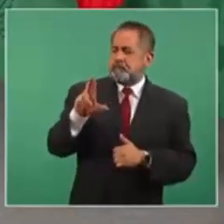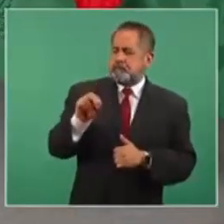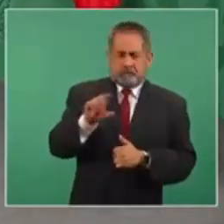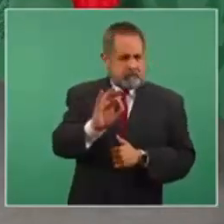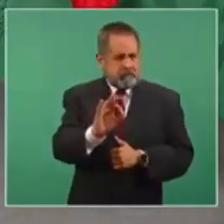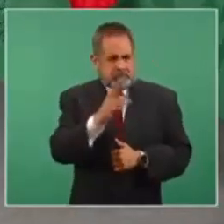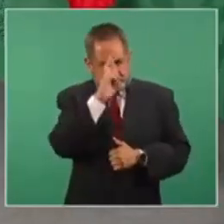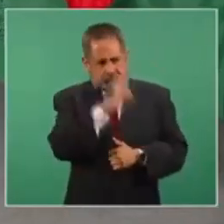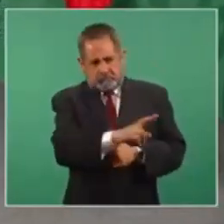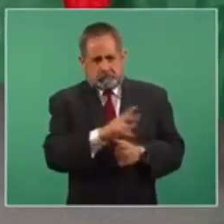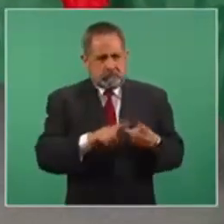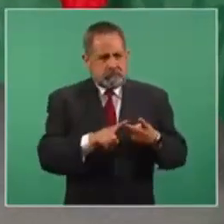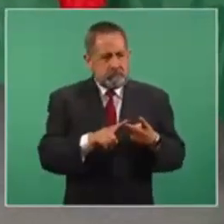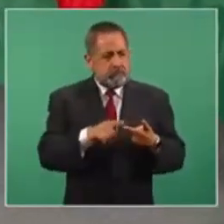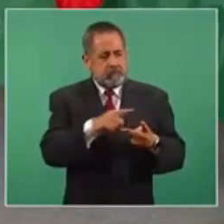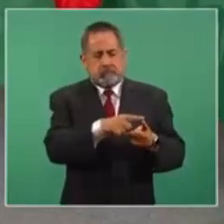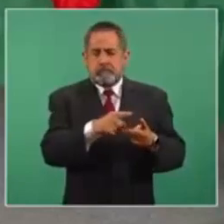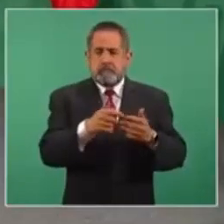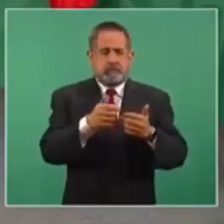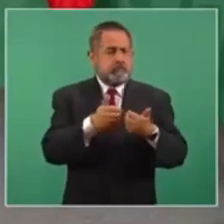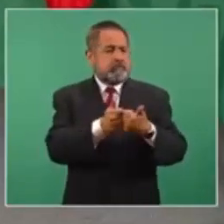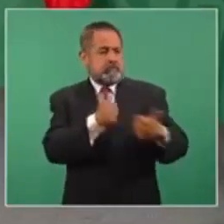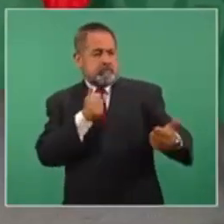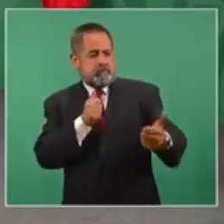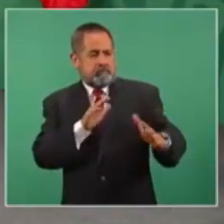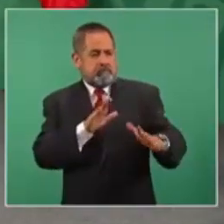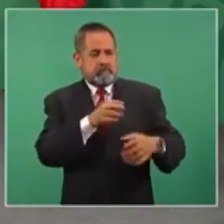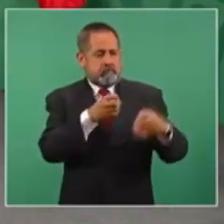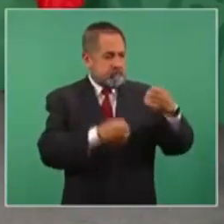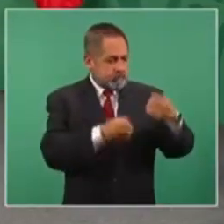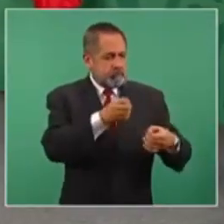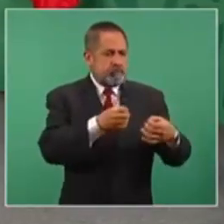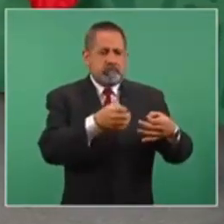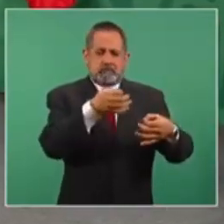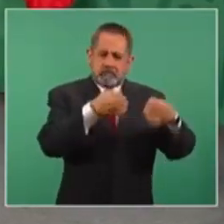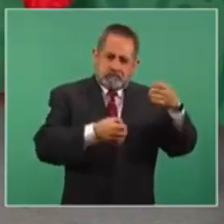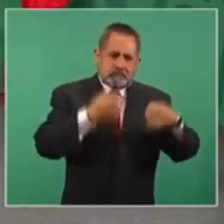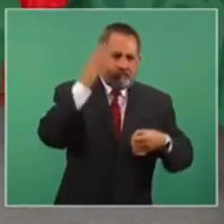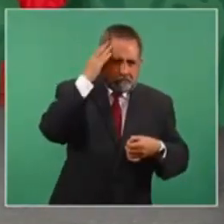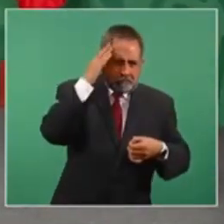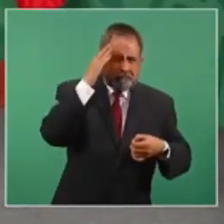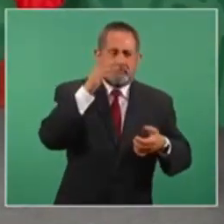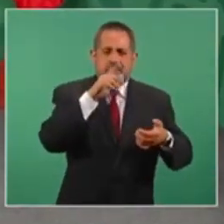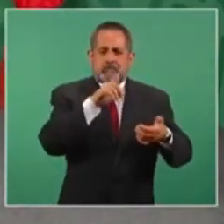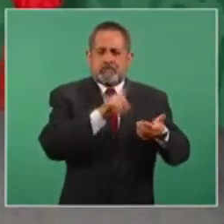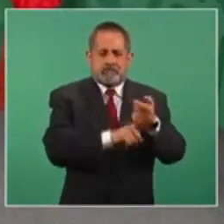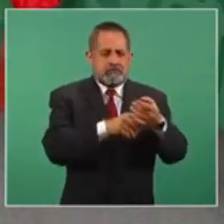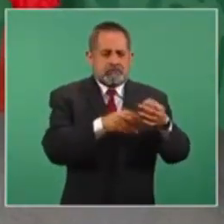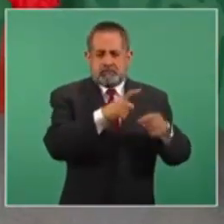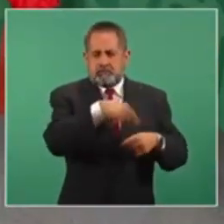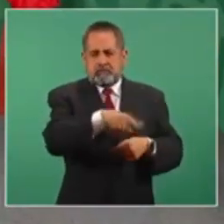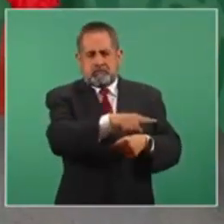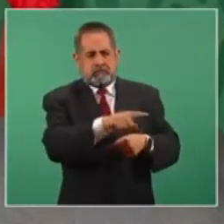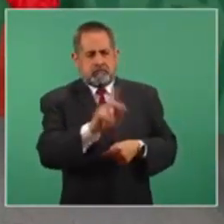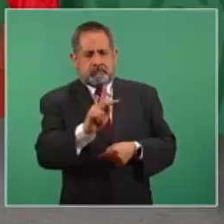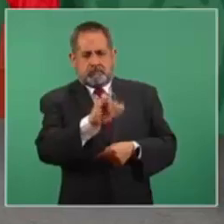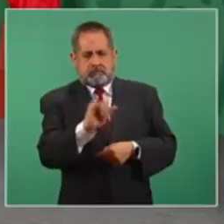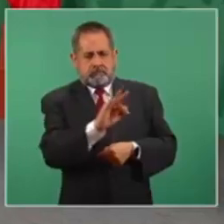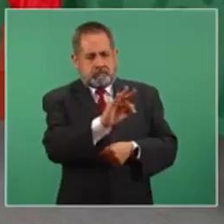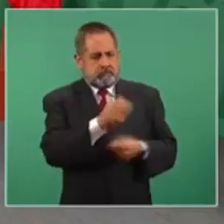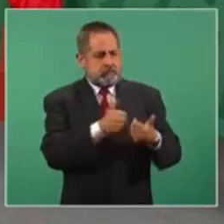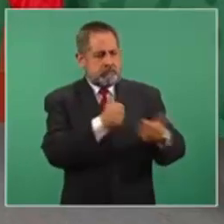se respeta la autonomía de jueces, magistrados, ministros del Poder Judicial,